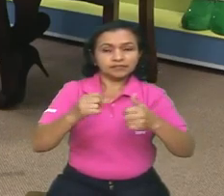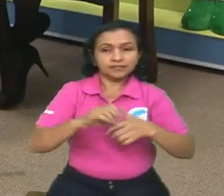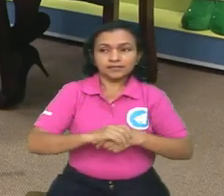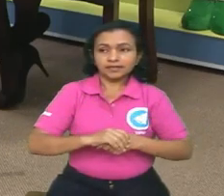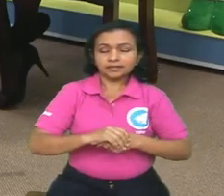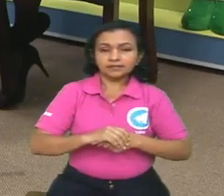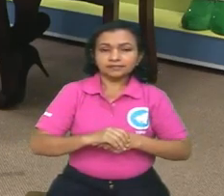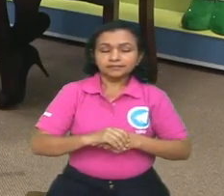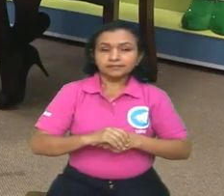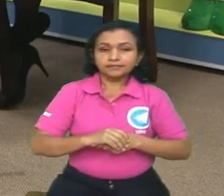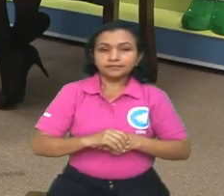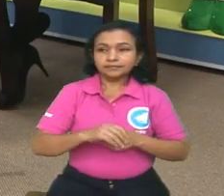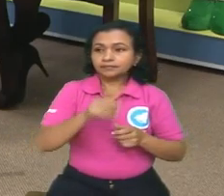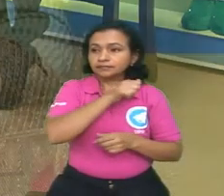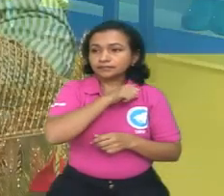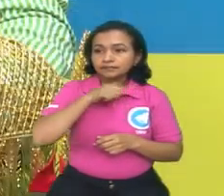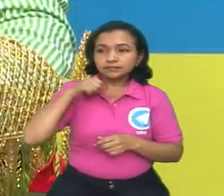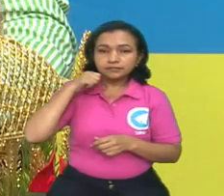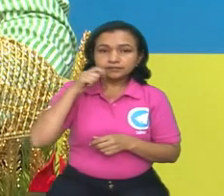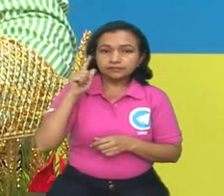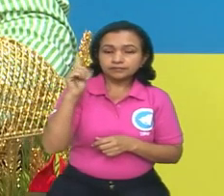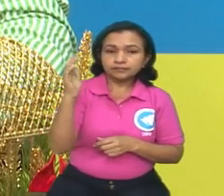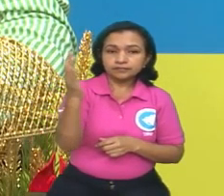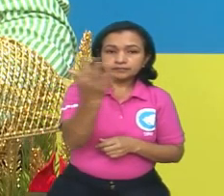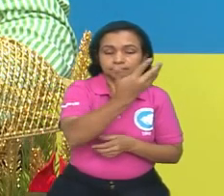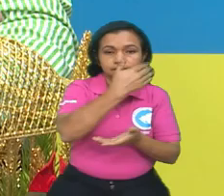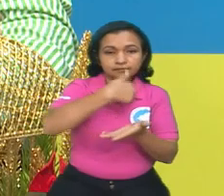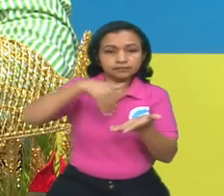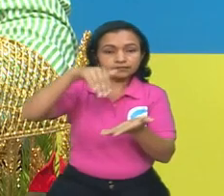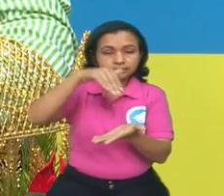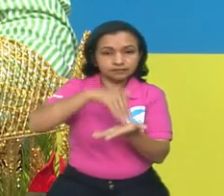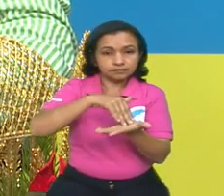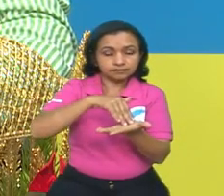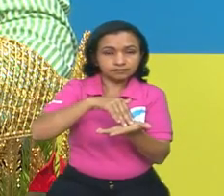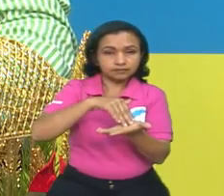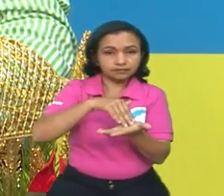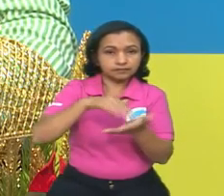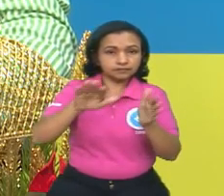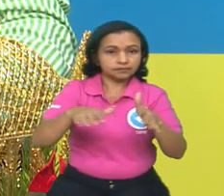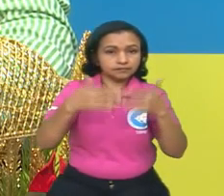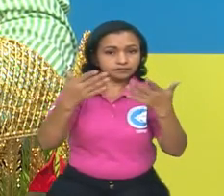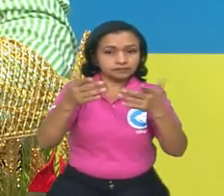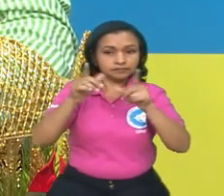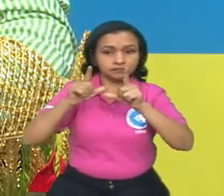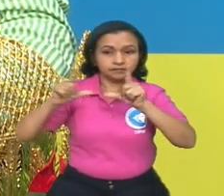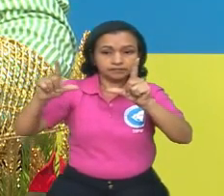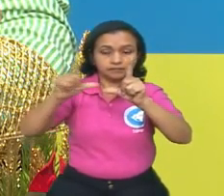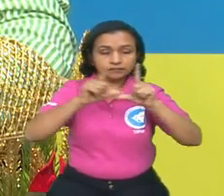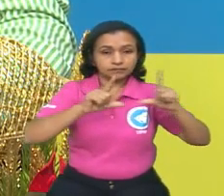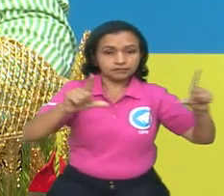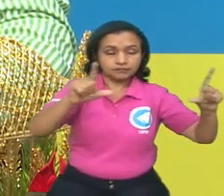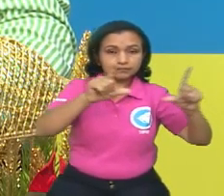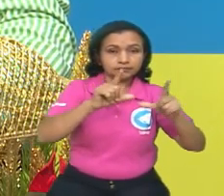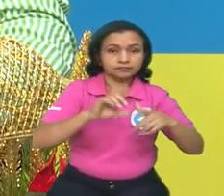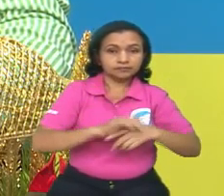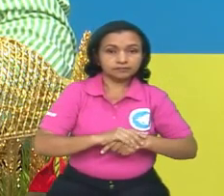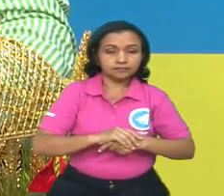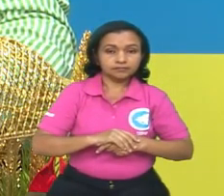prueba está al alcance de todas las unidades de salud. Así es. Pero ¿en qué lugares? Ya me mencionaba que